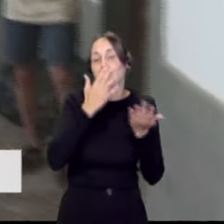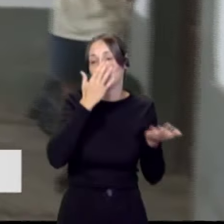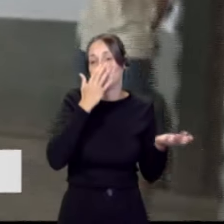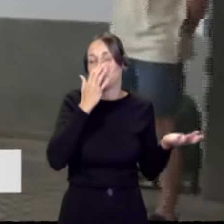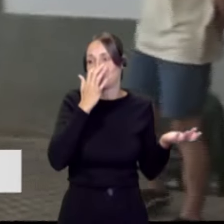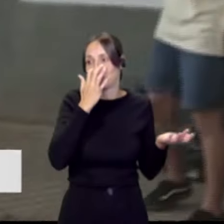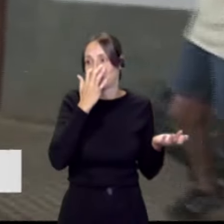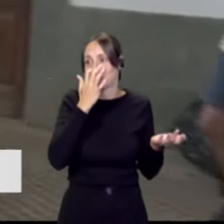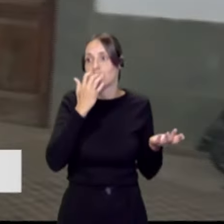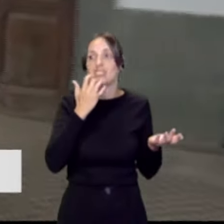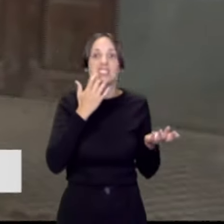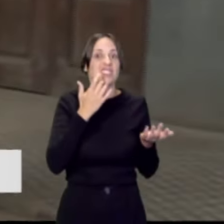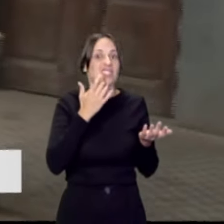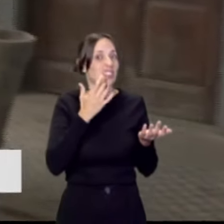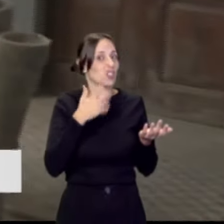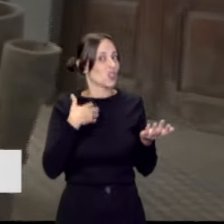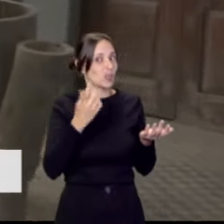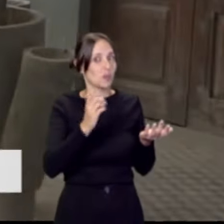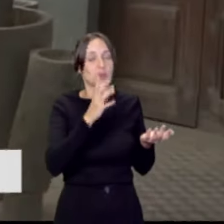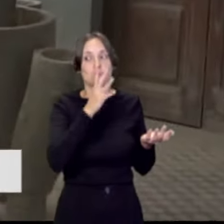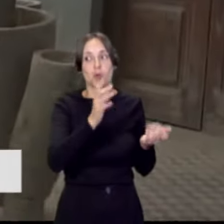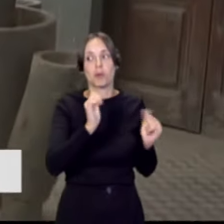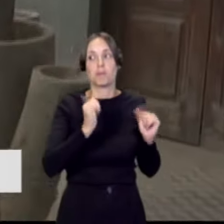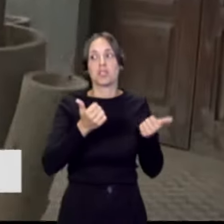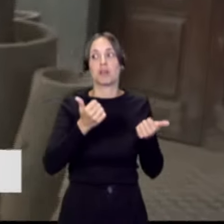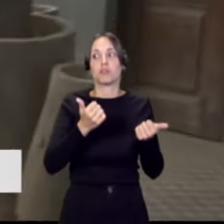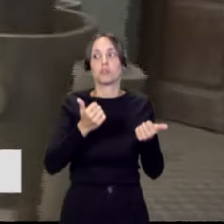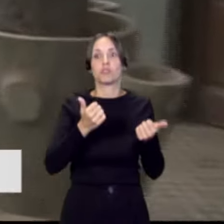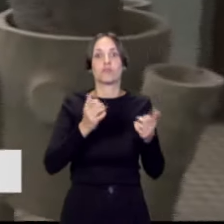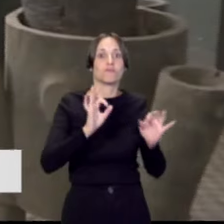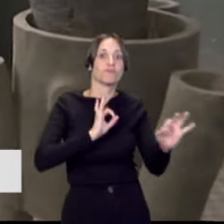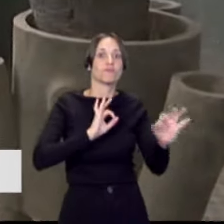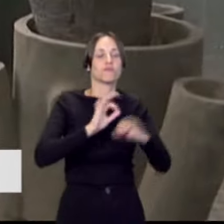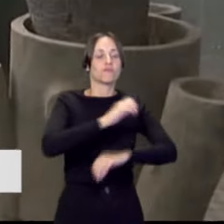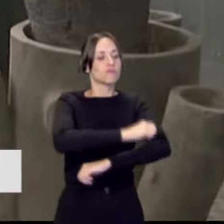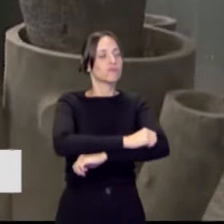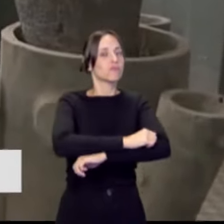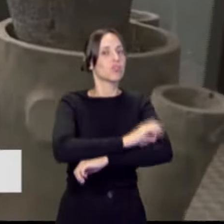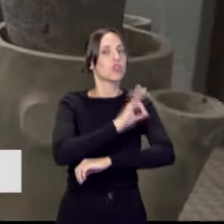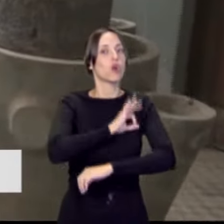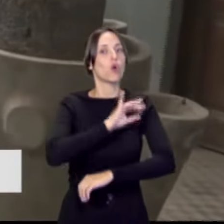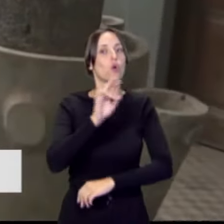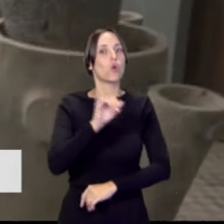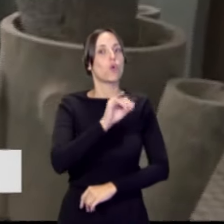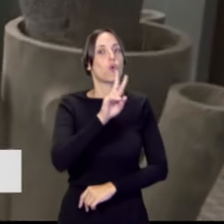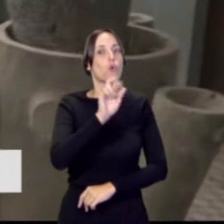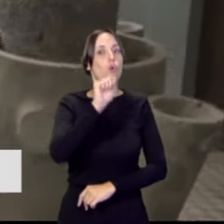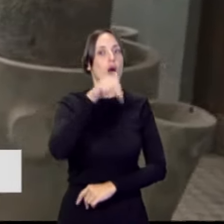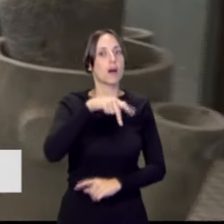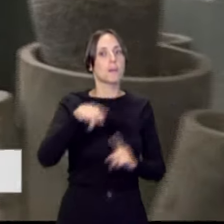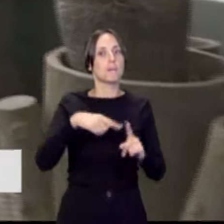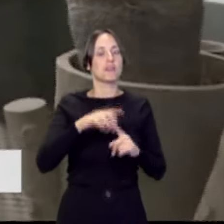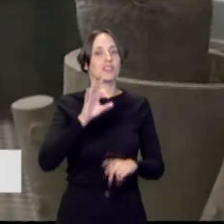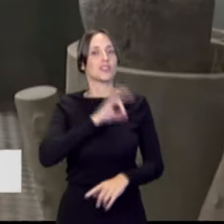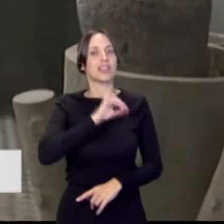si no te importa, que vamos a empezar la escena del balcón de Don Juan y Doña Inés. Y espérate,